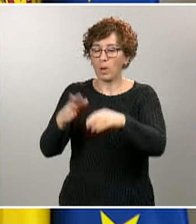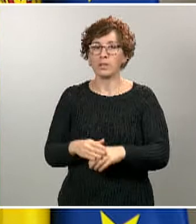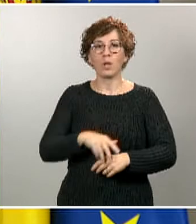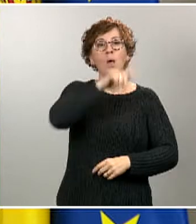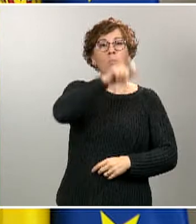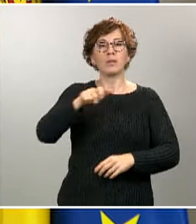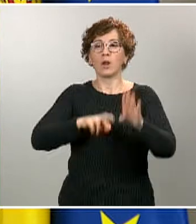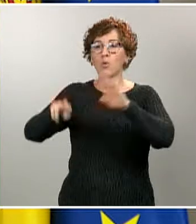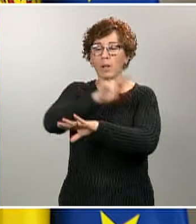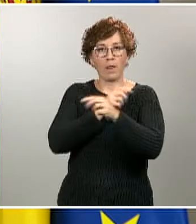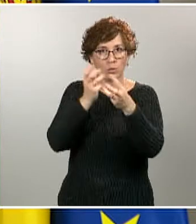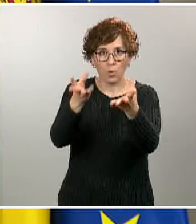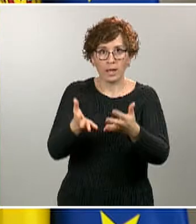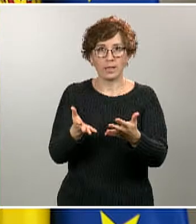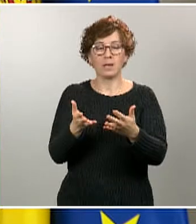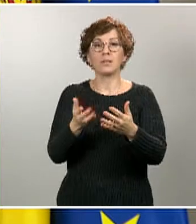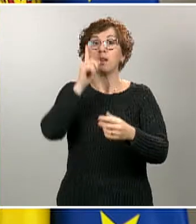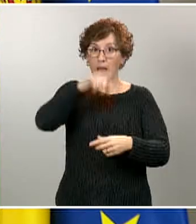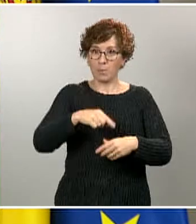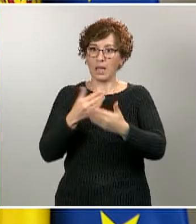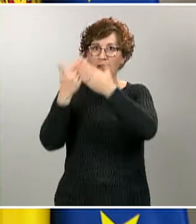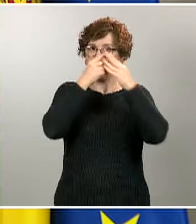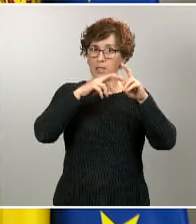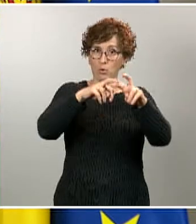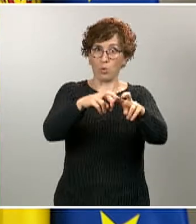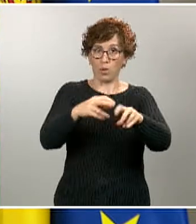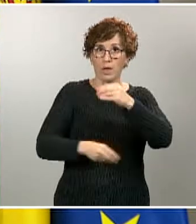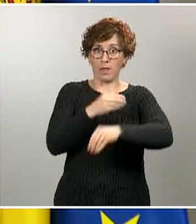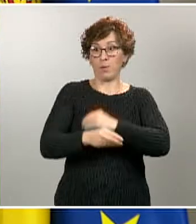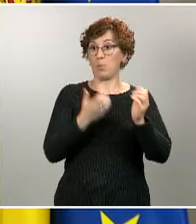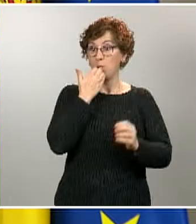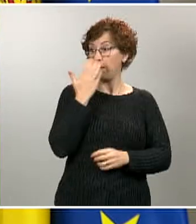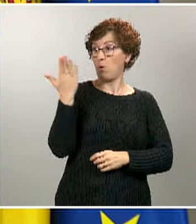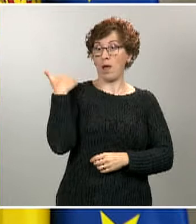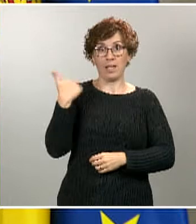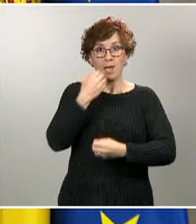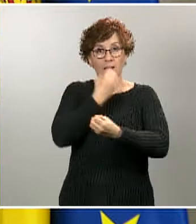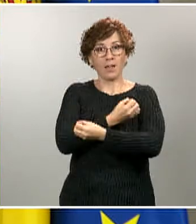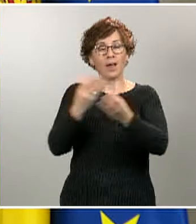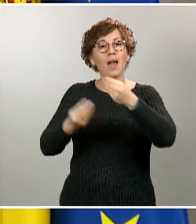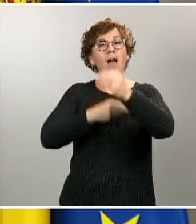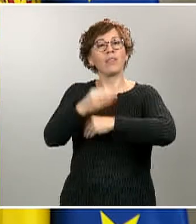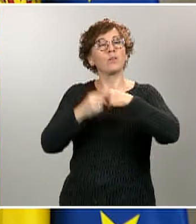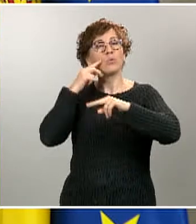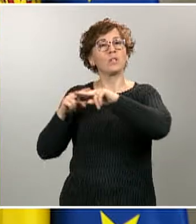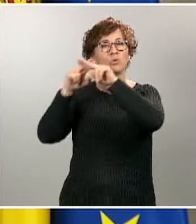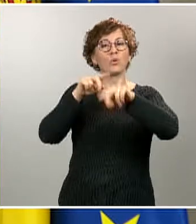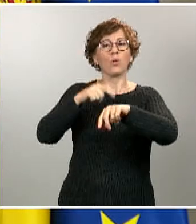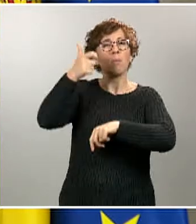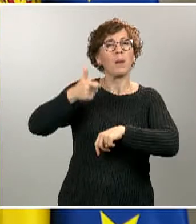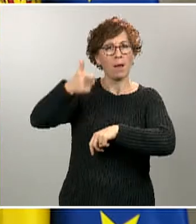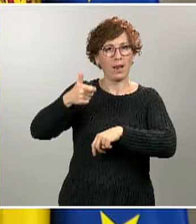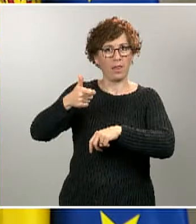Les informamos ayer que estábamos haciendo un estudio de seroprevalencia con el aumento de la capacidad